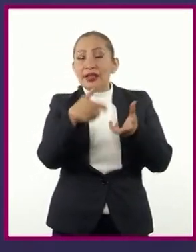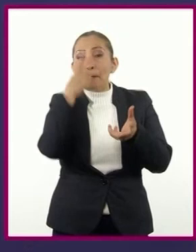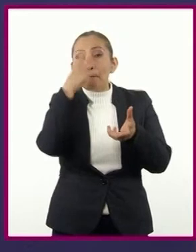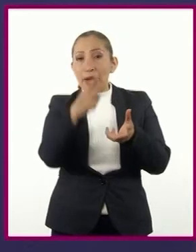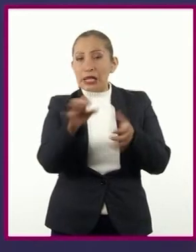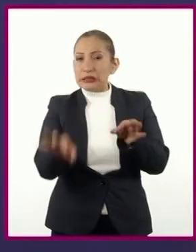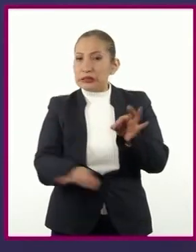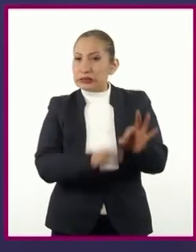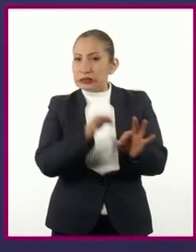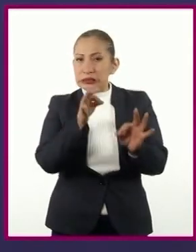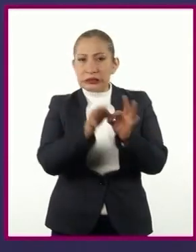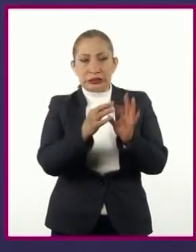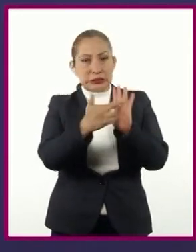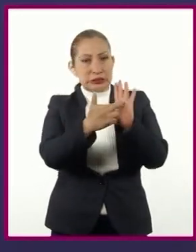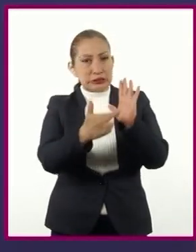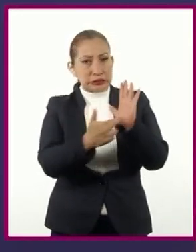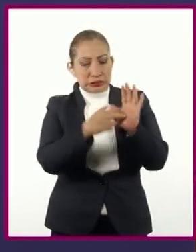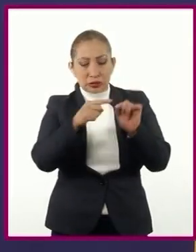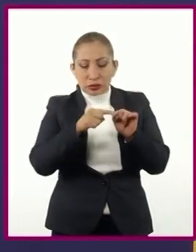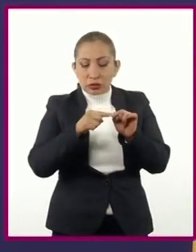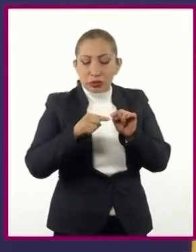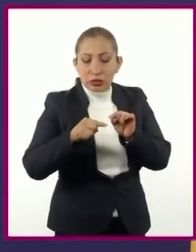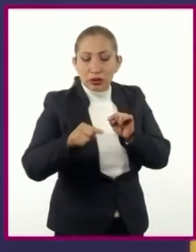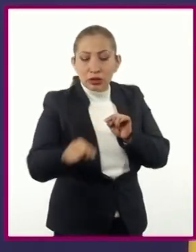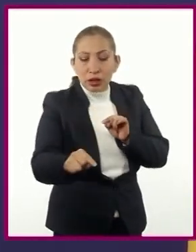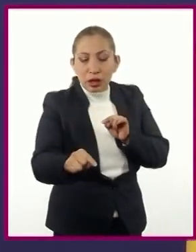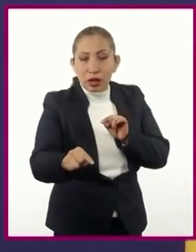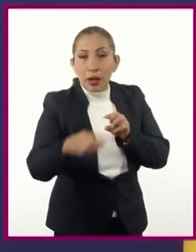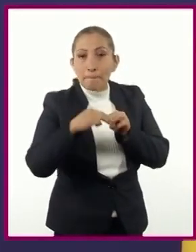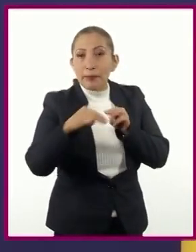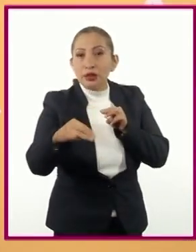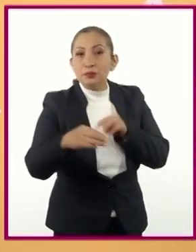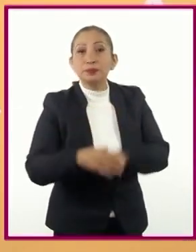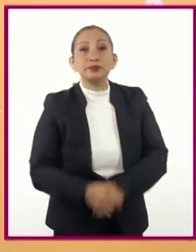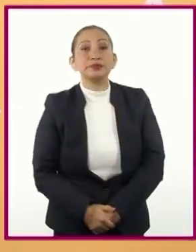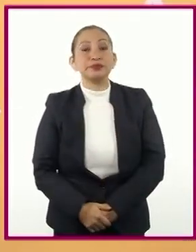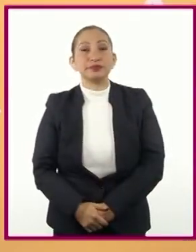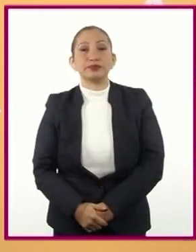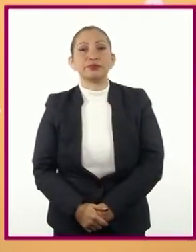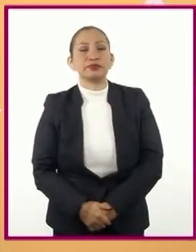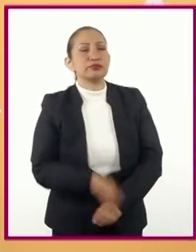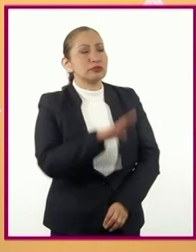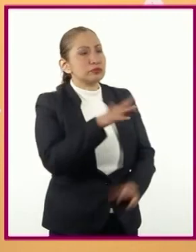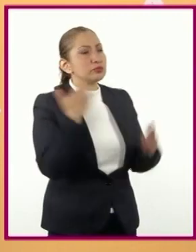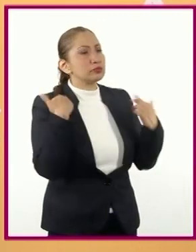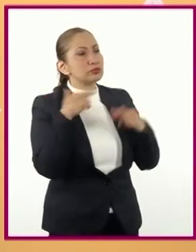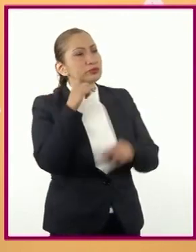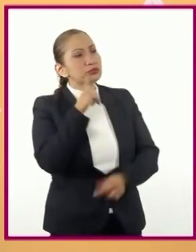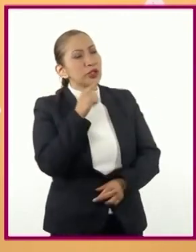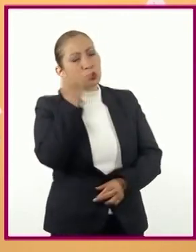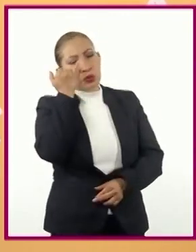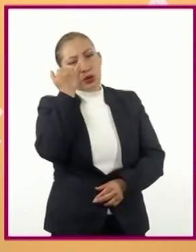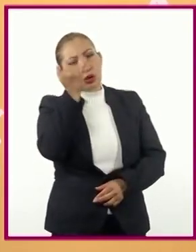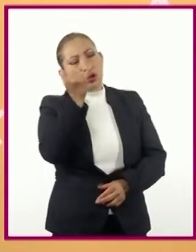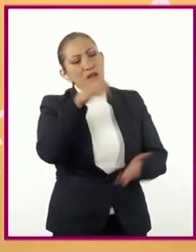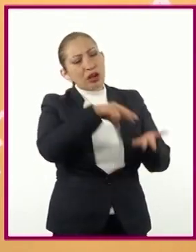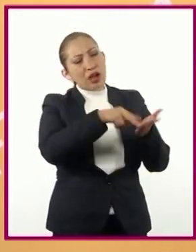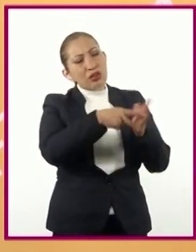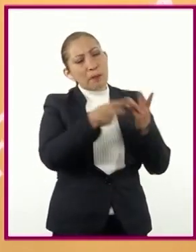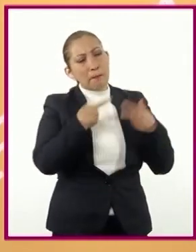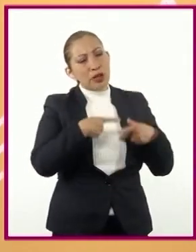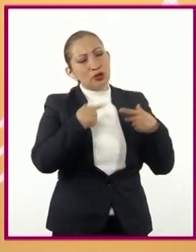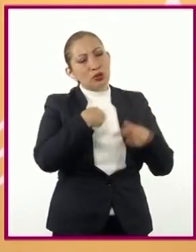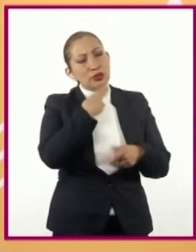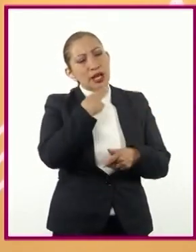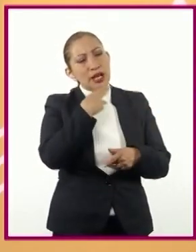para cumplir con la distancia recorrida y los metros ascendidos? Maestra, me imagino que los ingenieros utilizaron